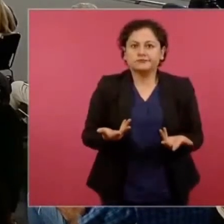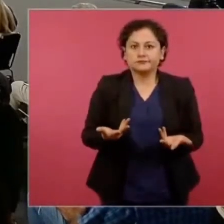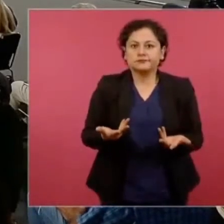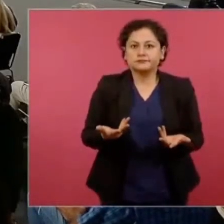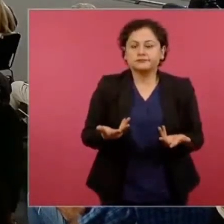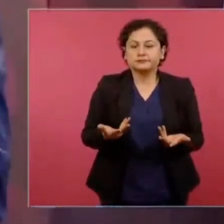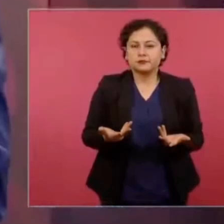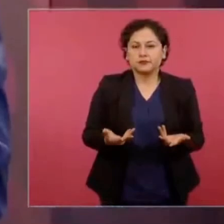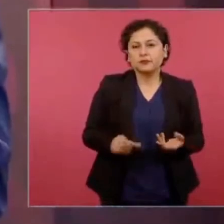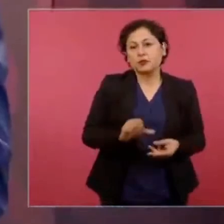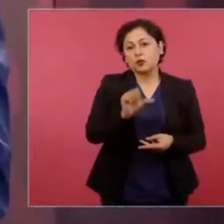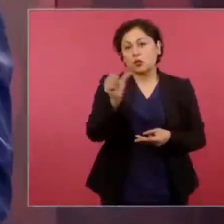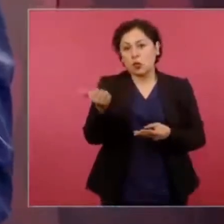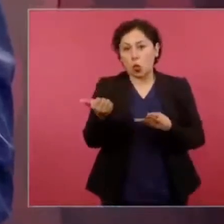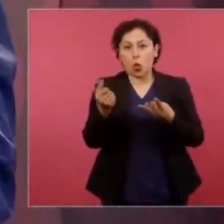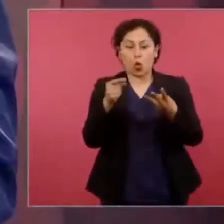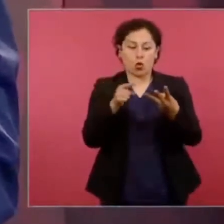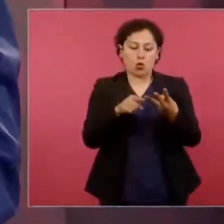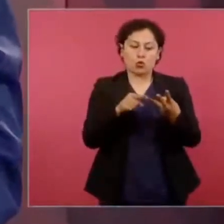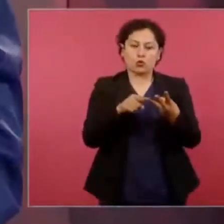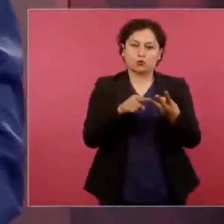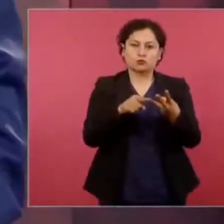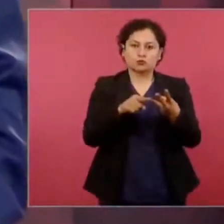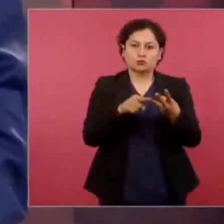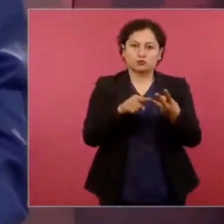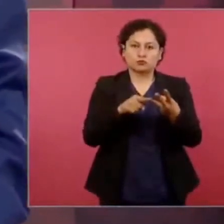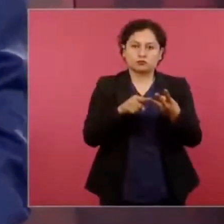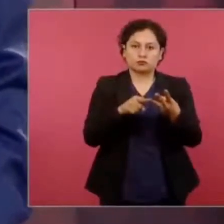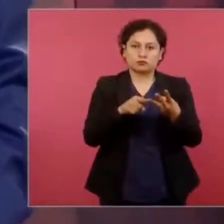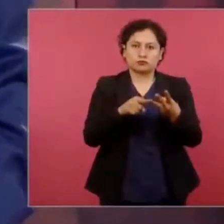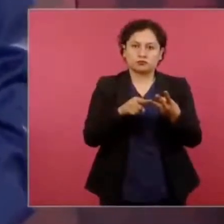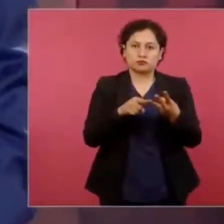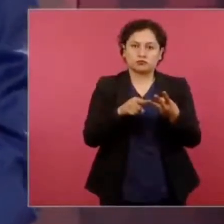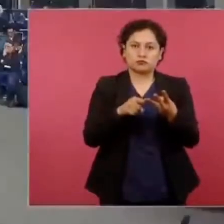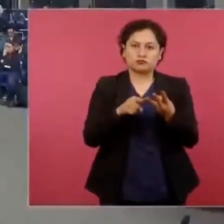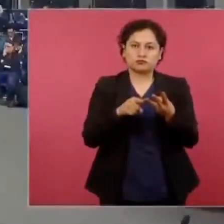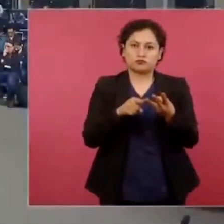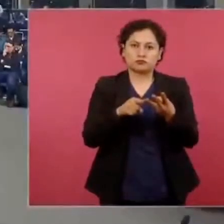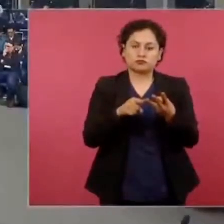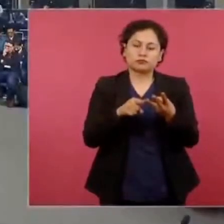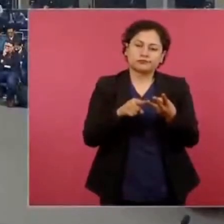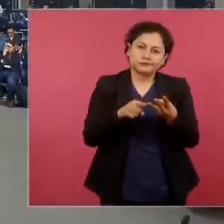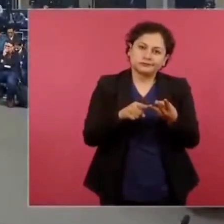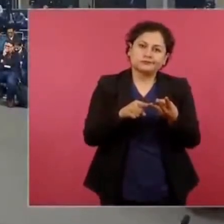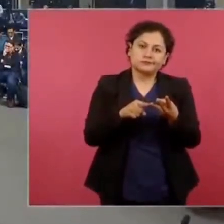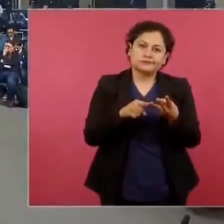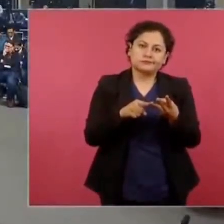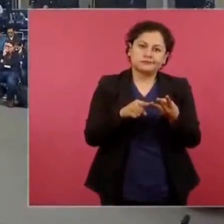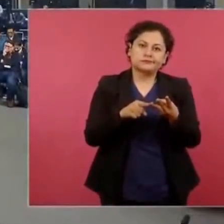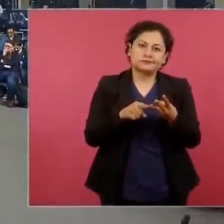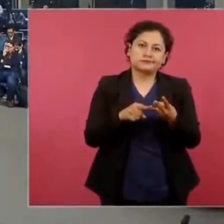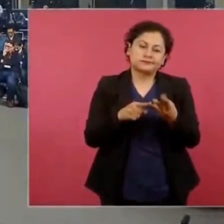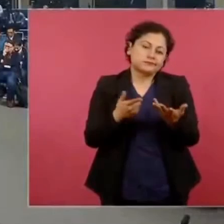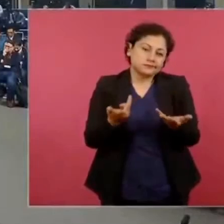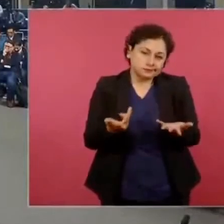no fue el camino que tomaran muchos, pero sí era el de la